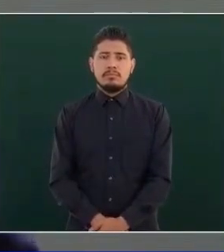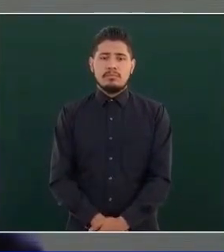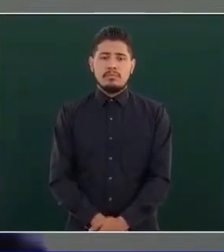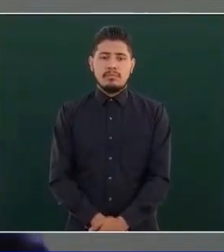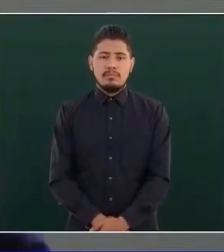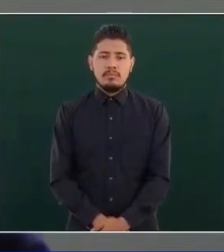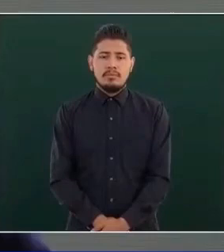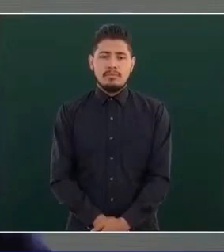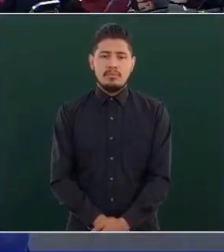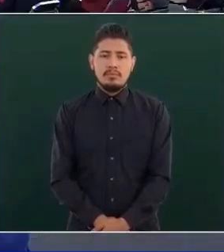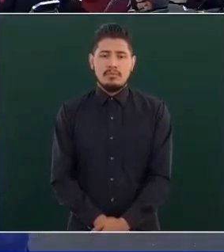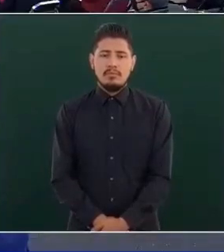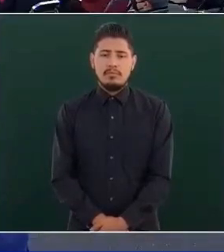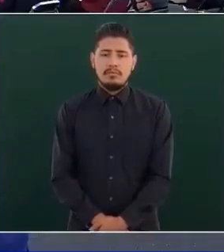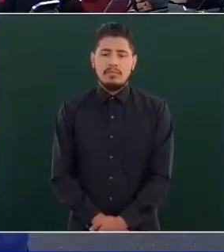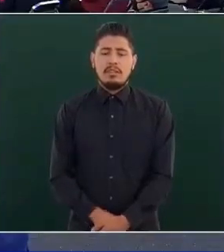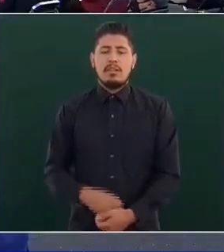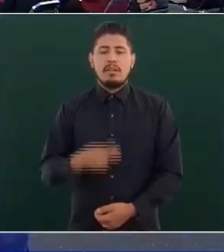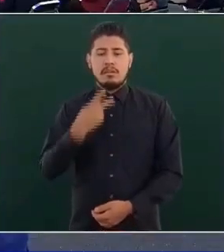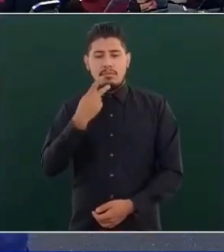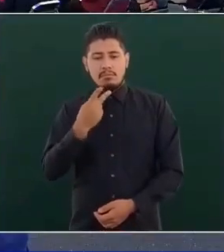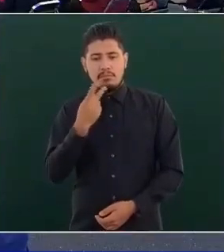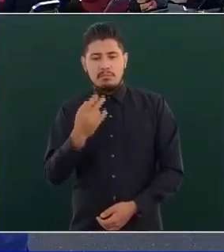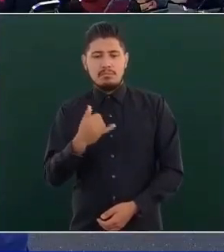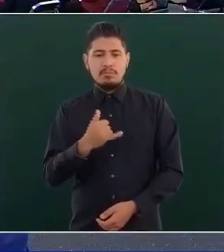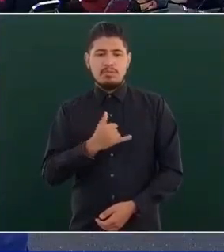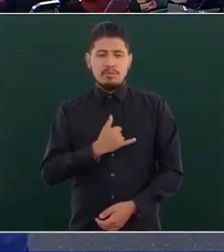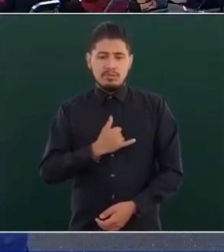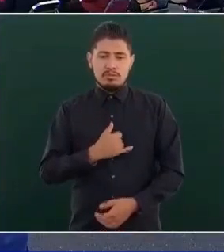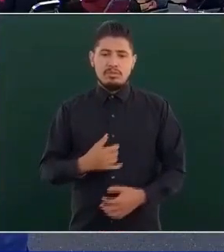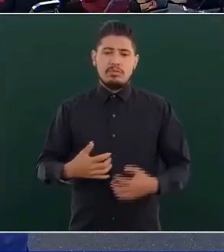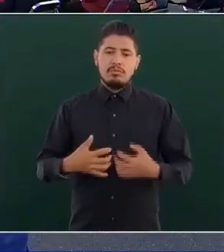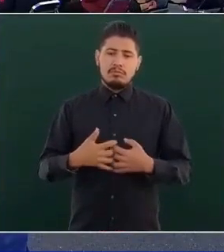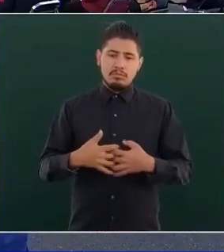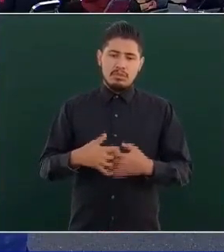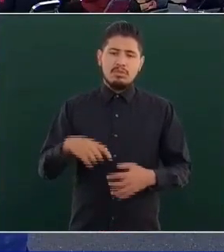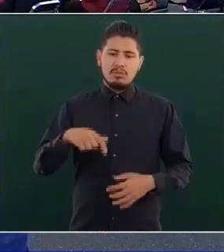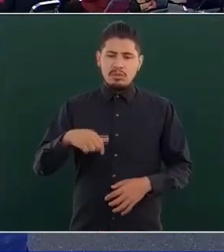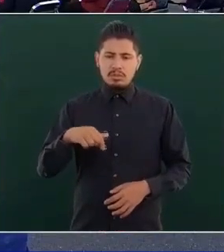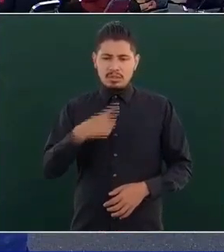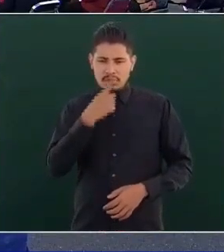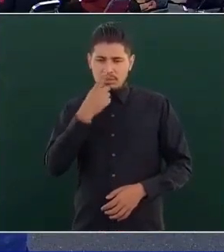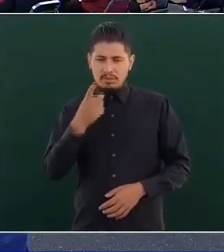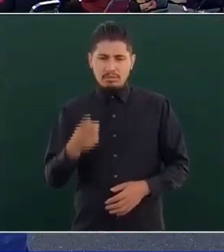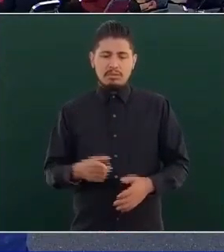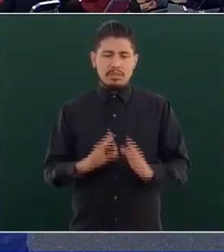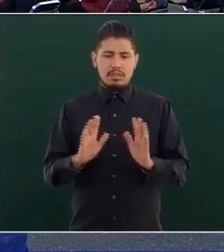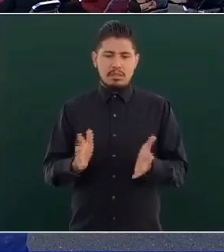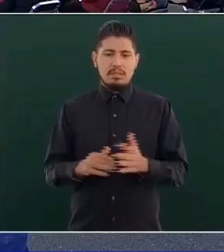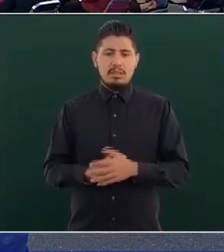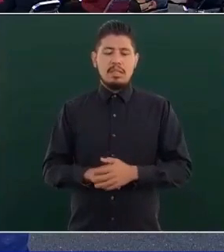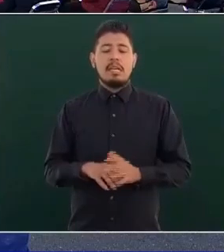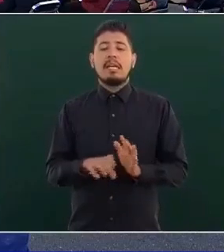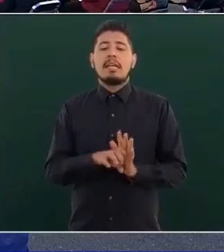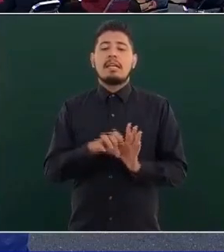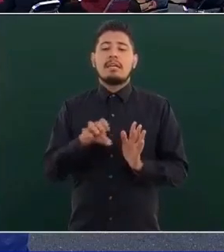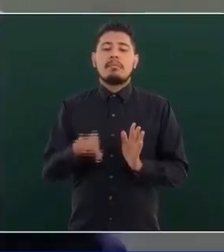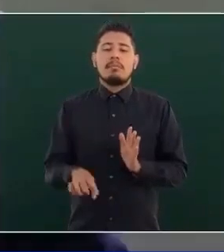Nada más les hablaba yo a los empresarios, y aquí lo he dicho, del